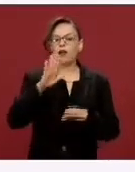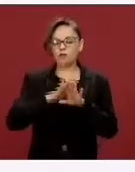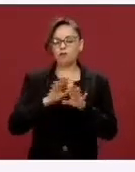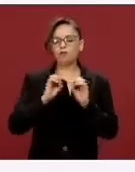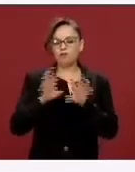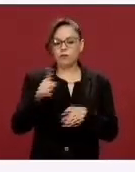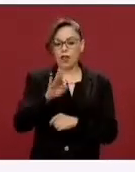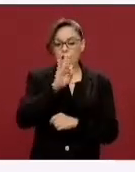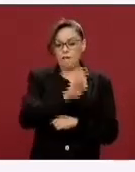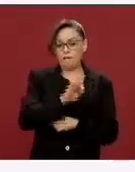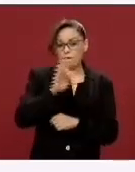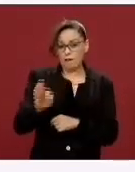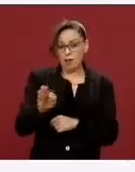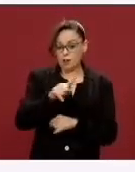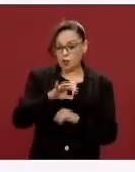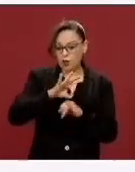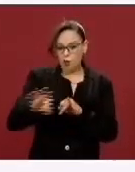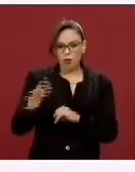del final de febrero